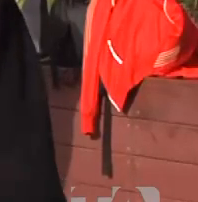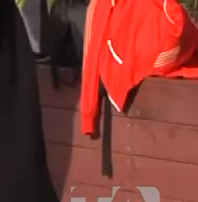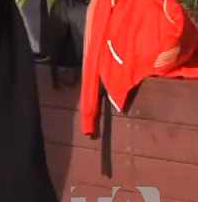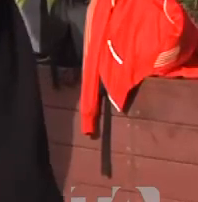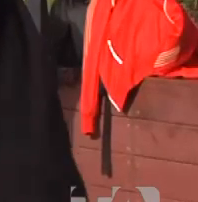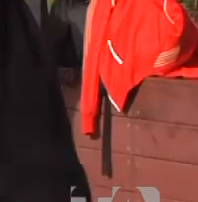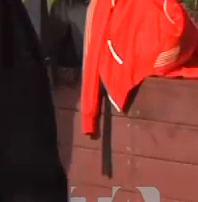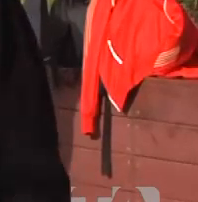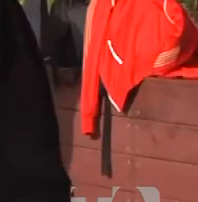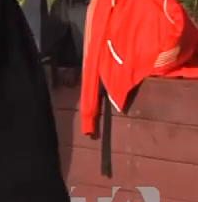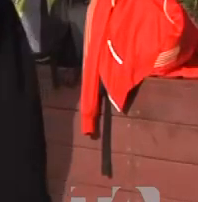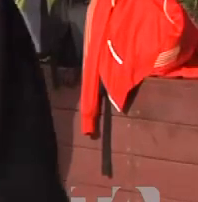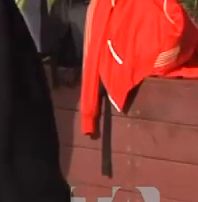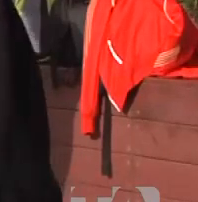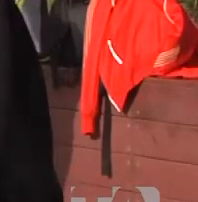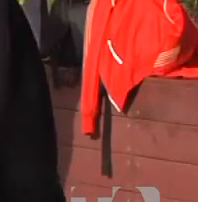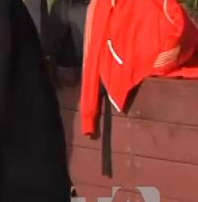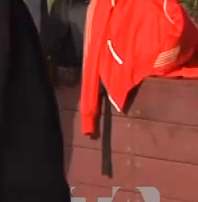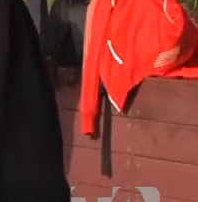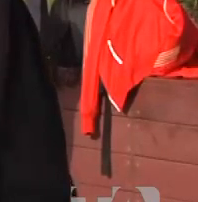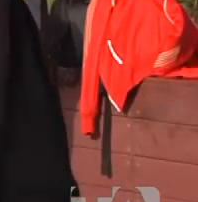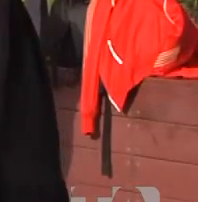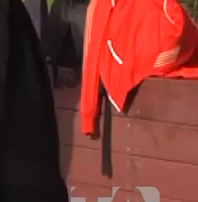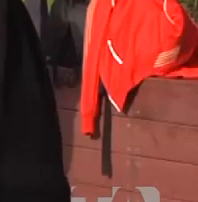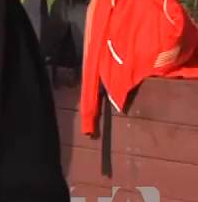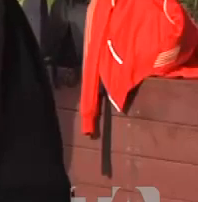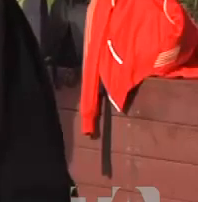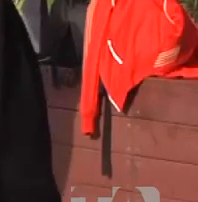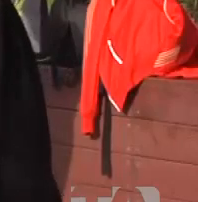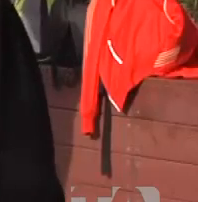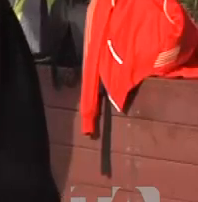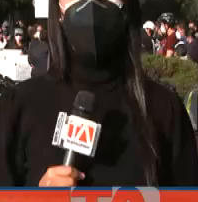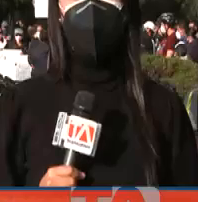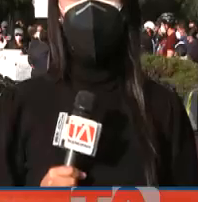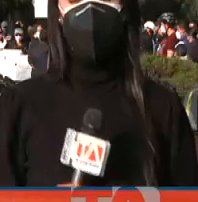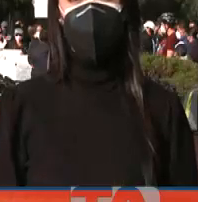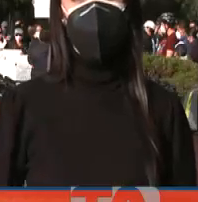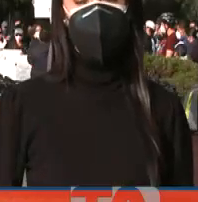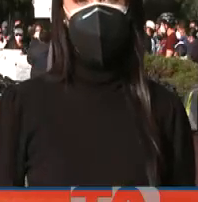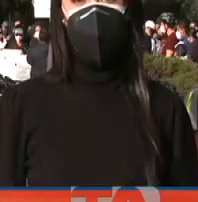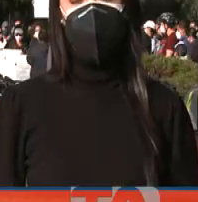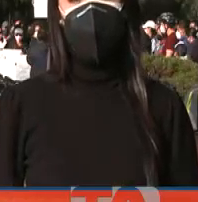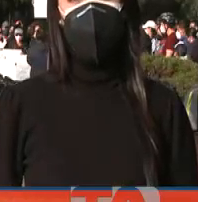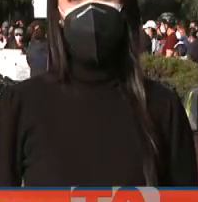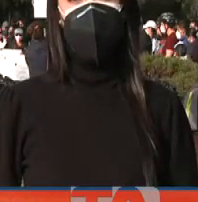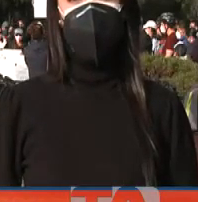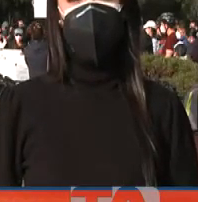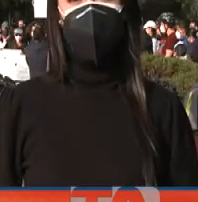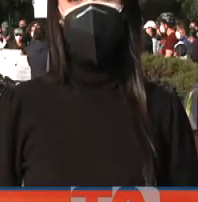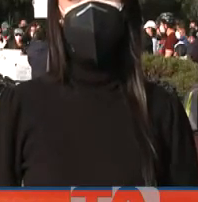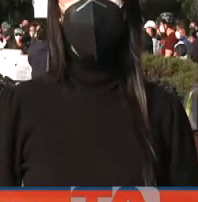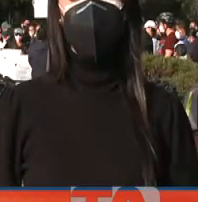En unos minutos les contaremos todos los detalles, así que a estar muy pendientes. Que tengan un excelente día. Claro que sí, Steffi, en